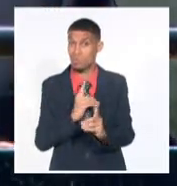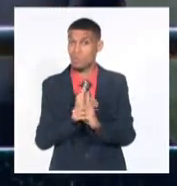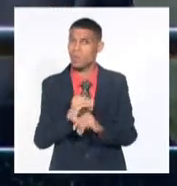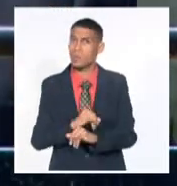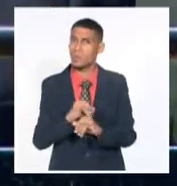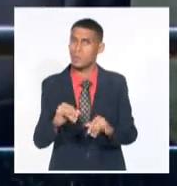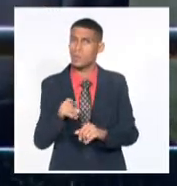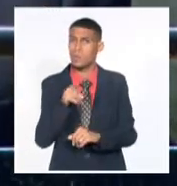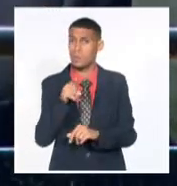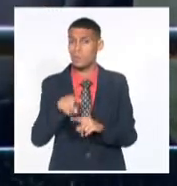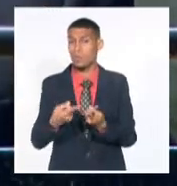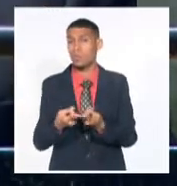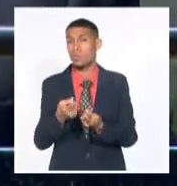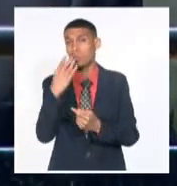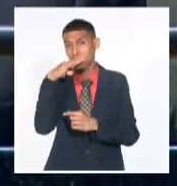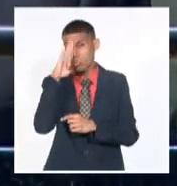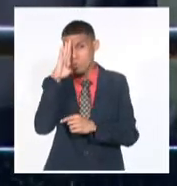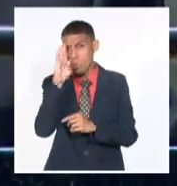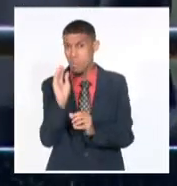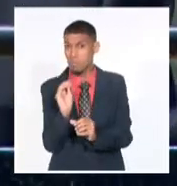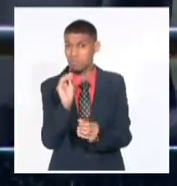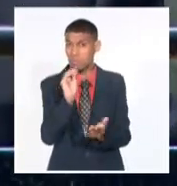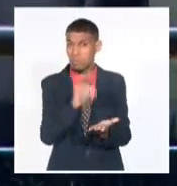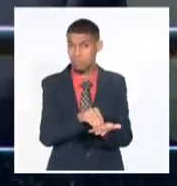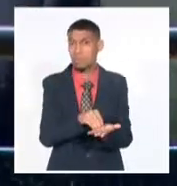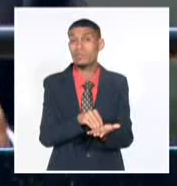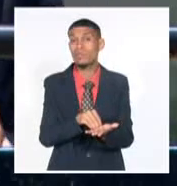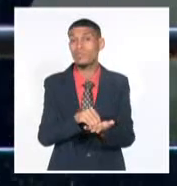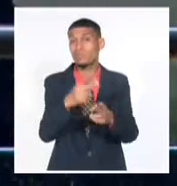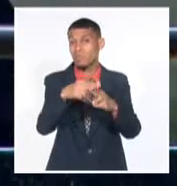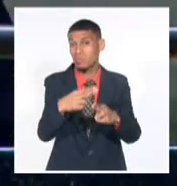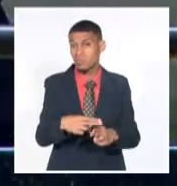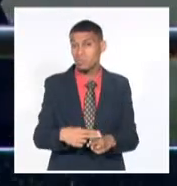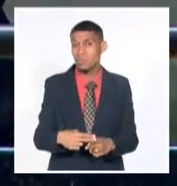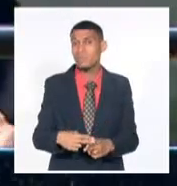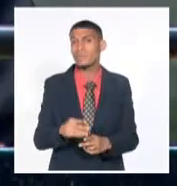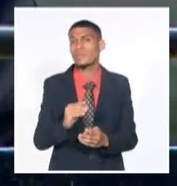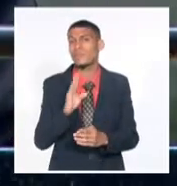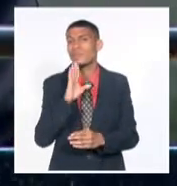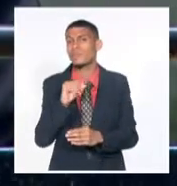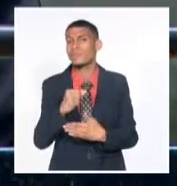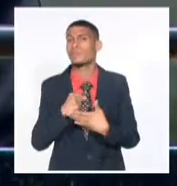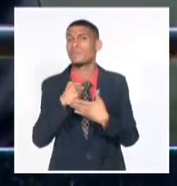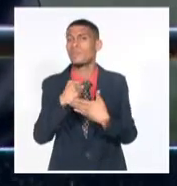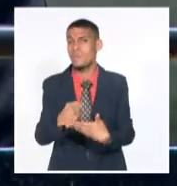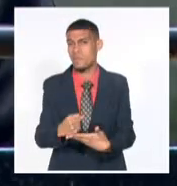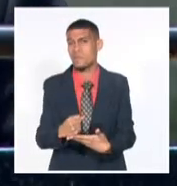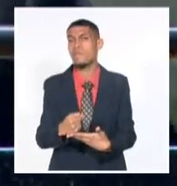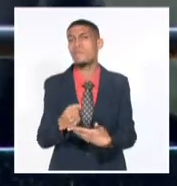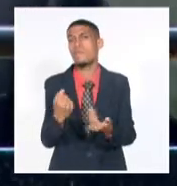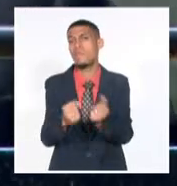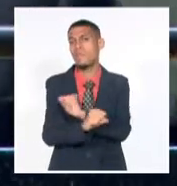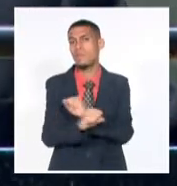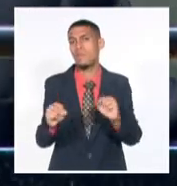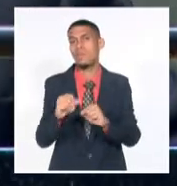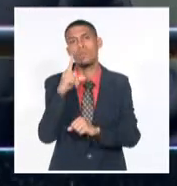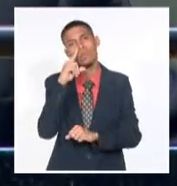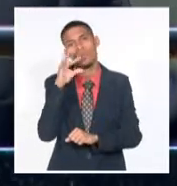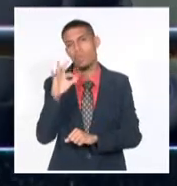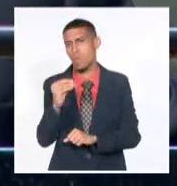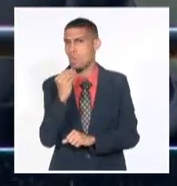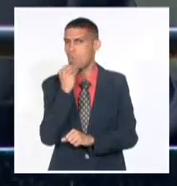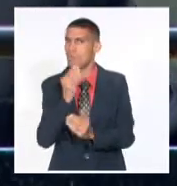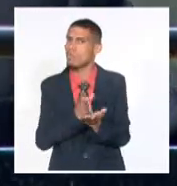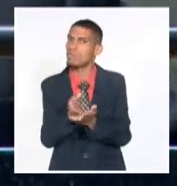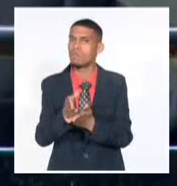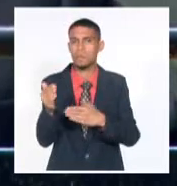de Cuba en una lista de países sancionados, se le retiraba el financiamiento para su